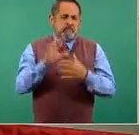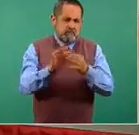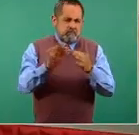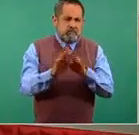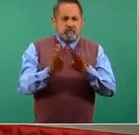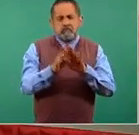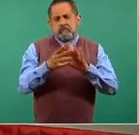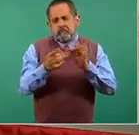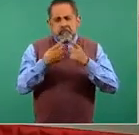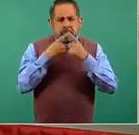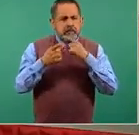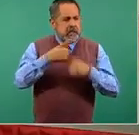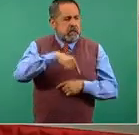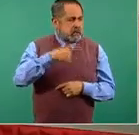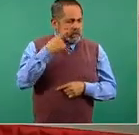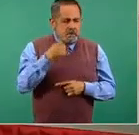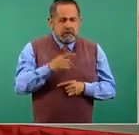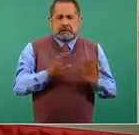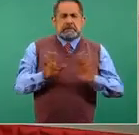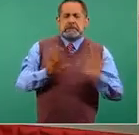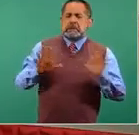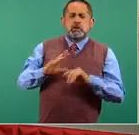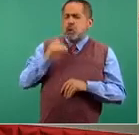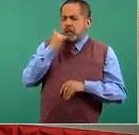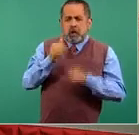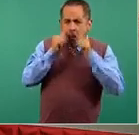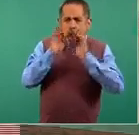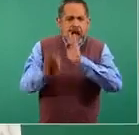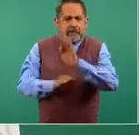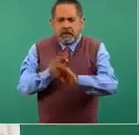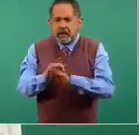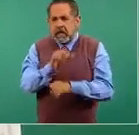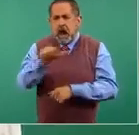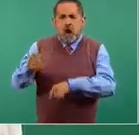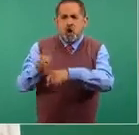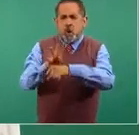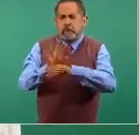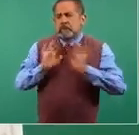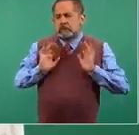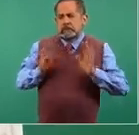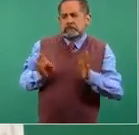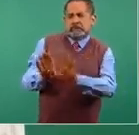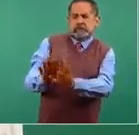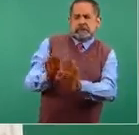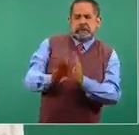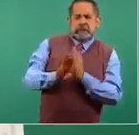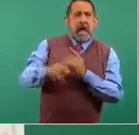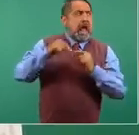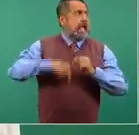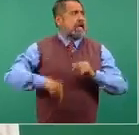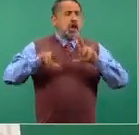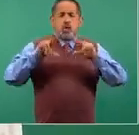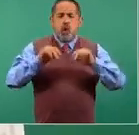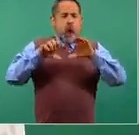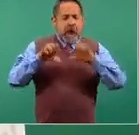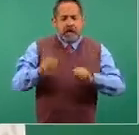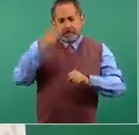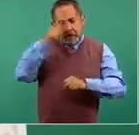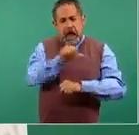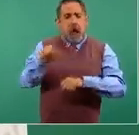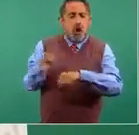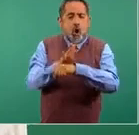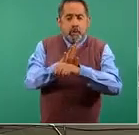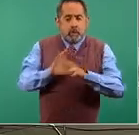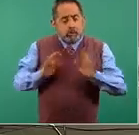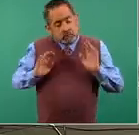hospitalarias que decidieron no atender COVID, punto. Decidieron en sus hospitales no se atiende COVID, por razones varias que